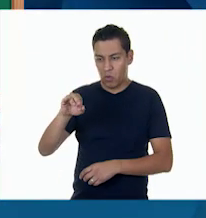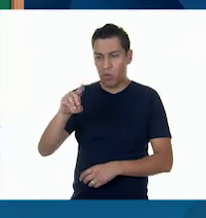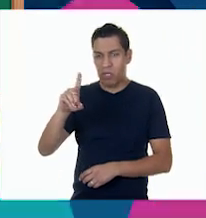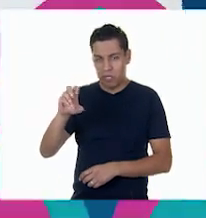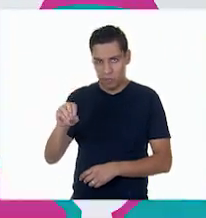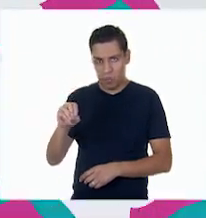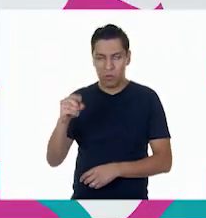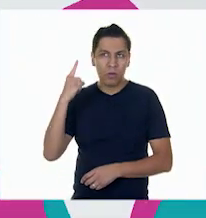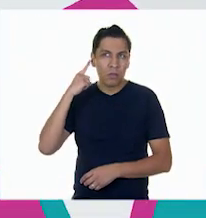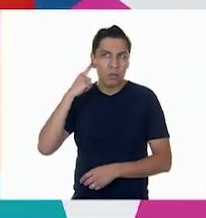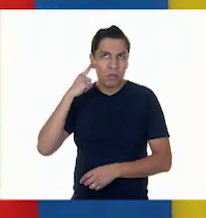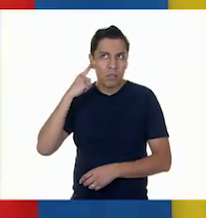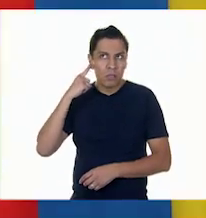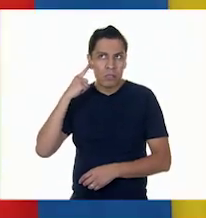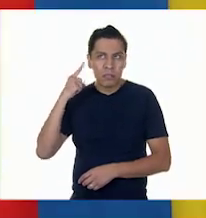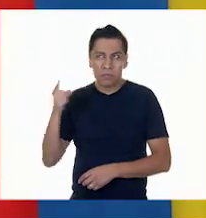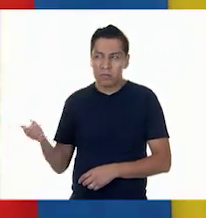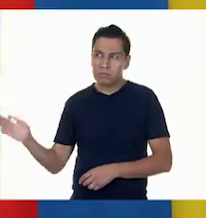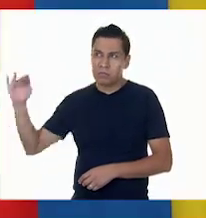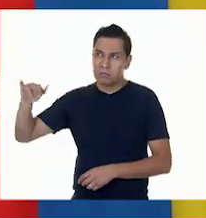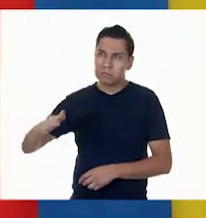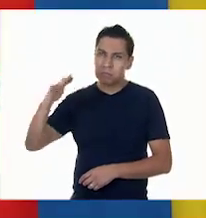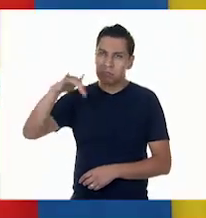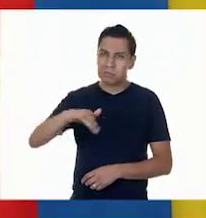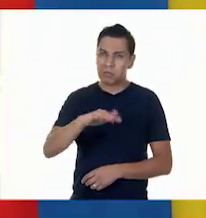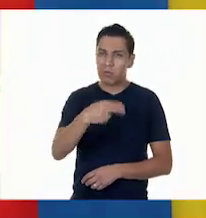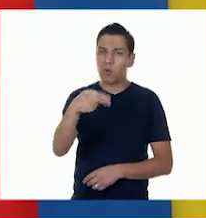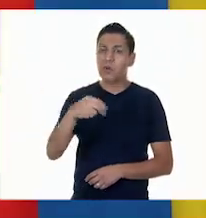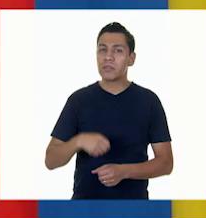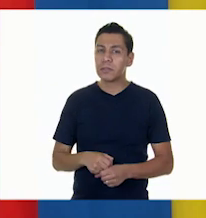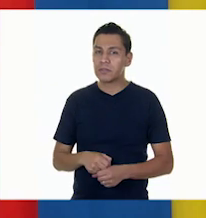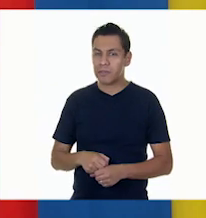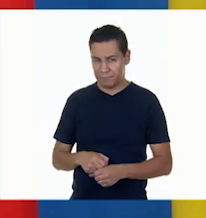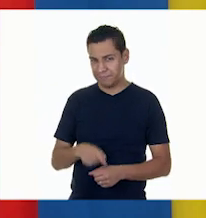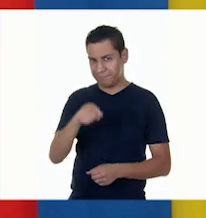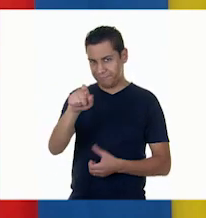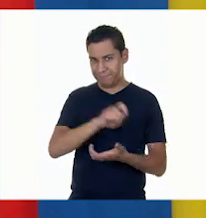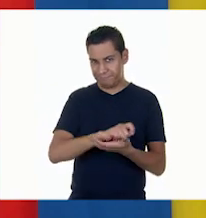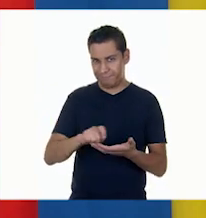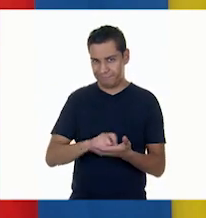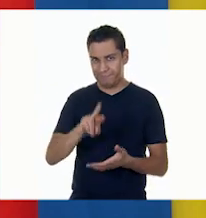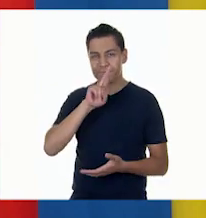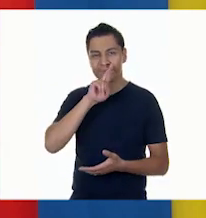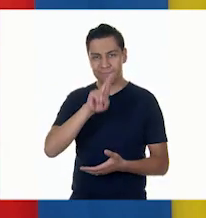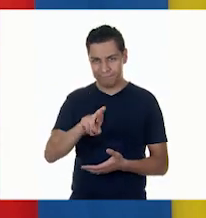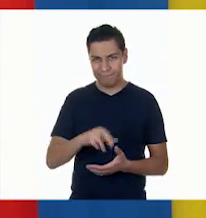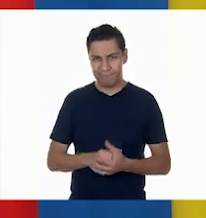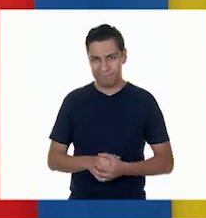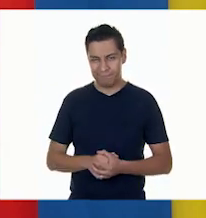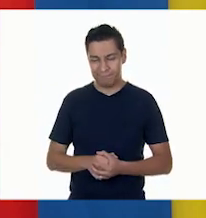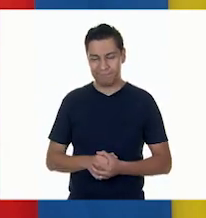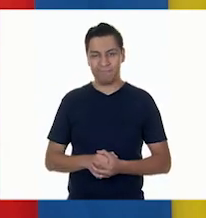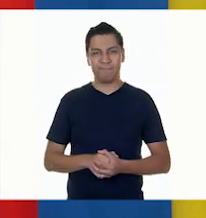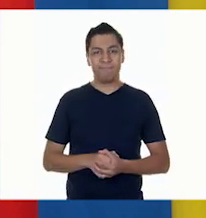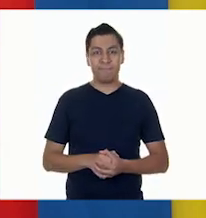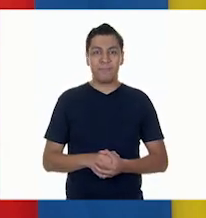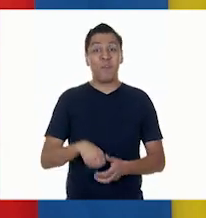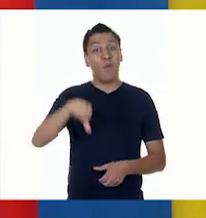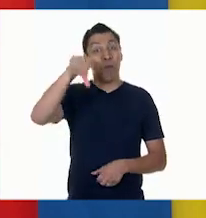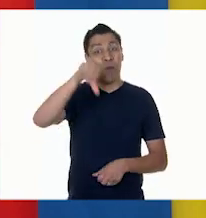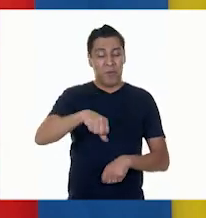reto! Exactamente. Y pues con esto hemos llegado al final del programa. ¿Qué? Sí, exactamente,